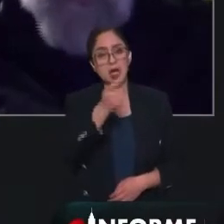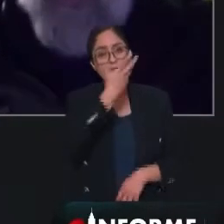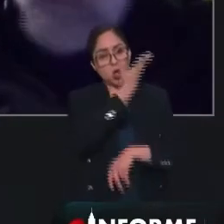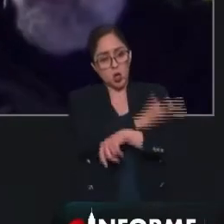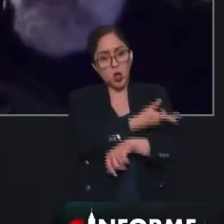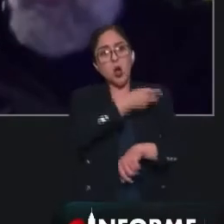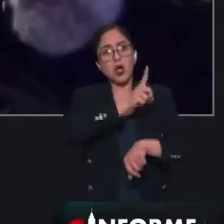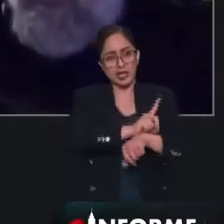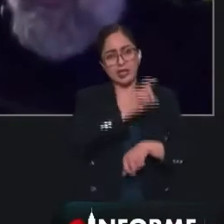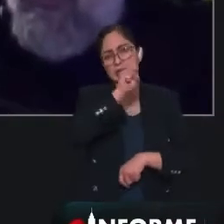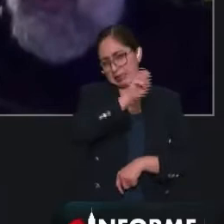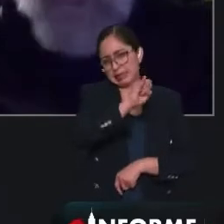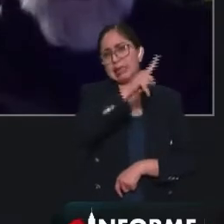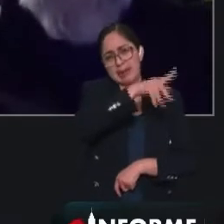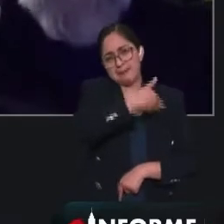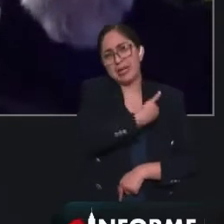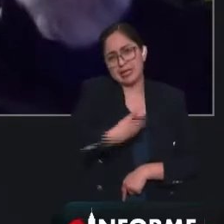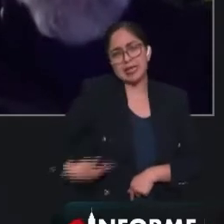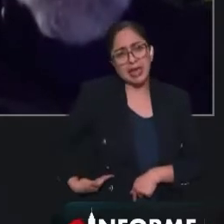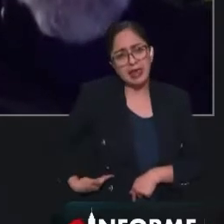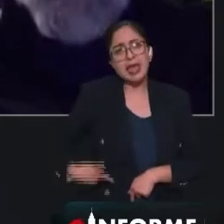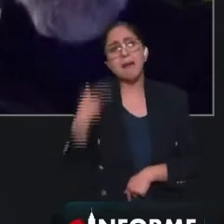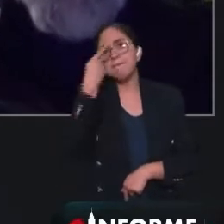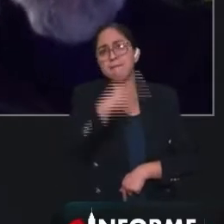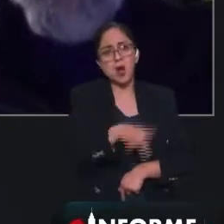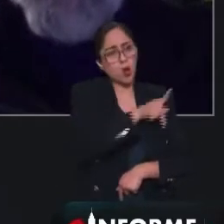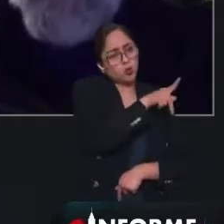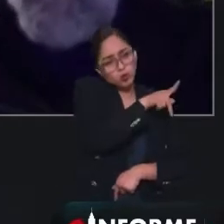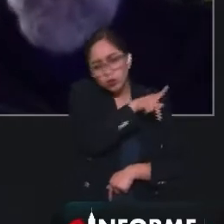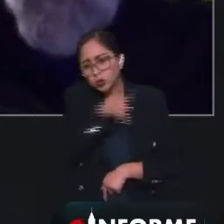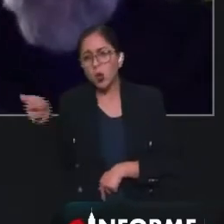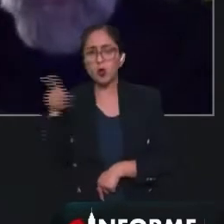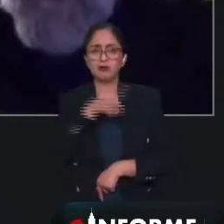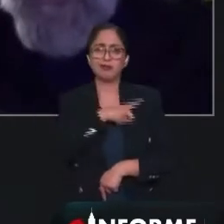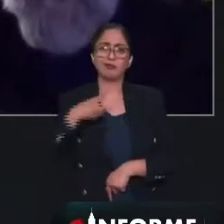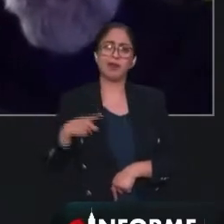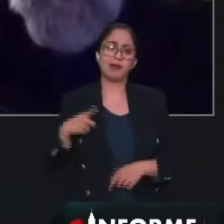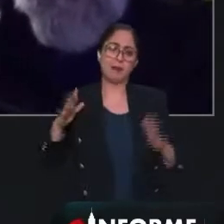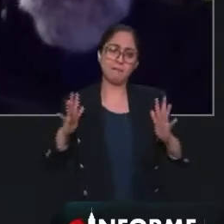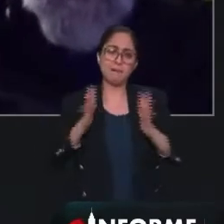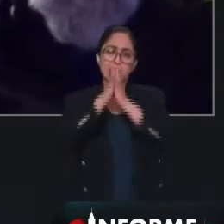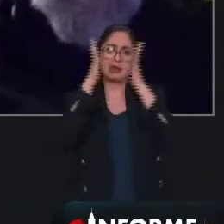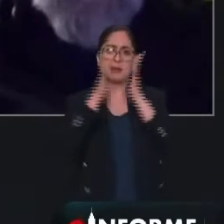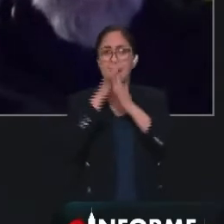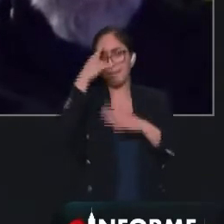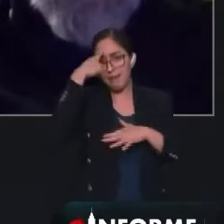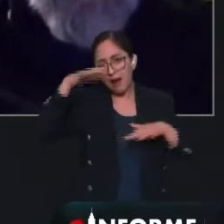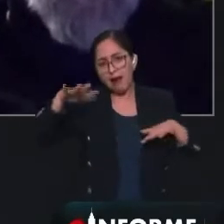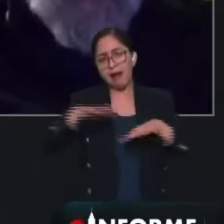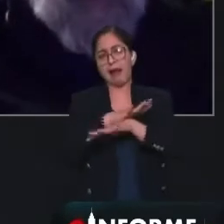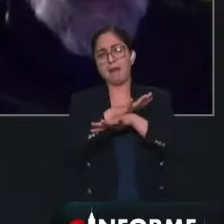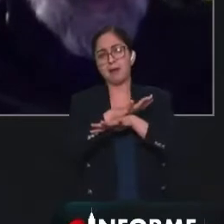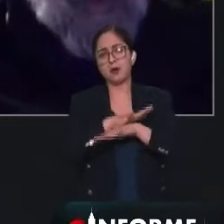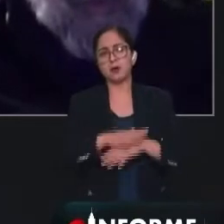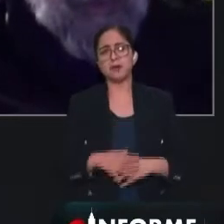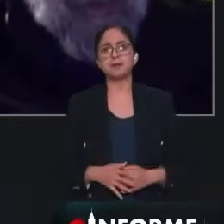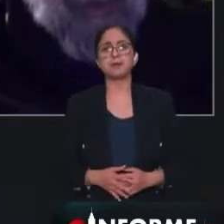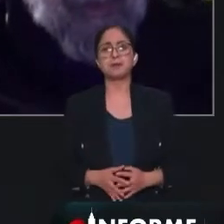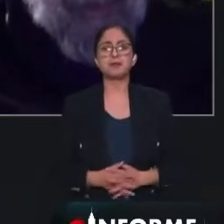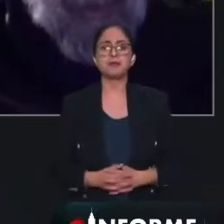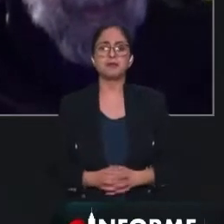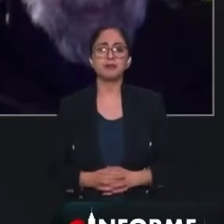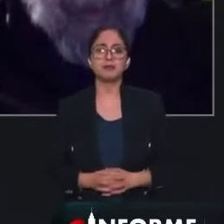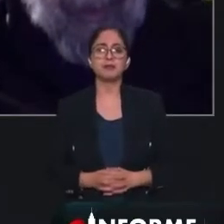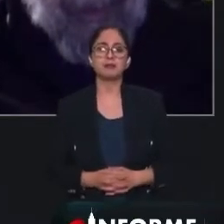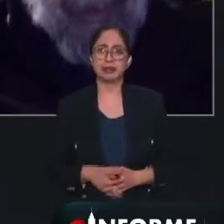pero son muchos actores en juego, ¿no? Sin duda, Sí, sin duda, Pedro, y esto que estás diciendo, por ejemplo, lo vimos claramente